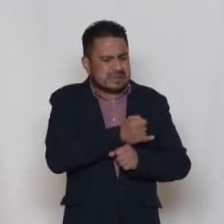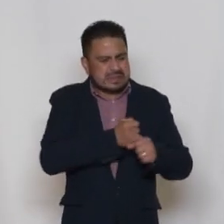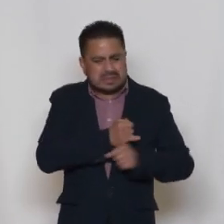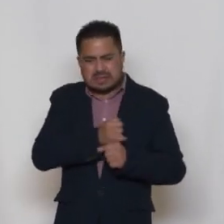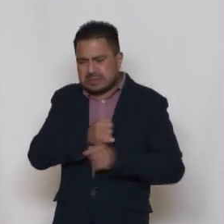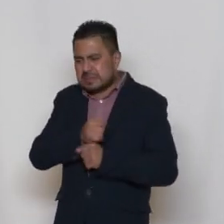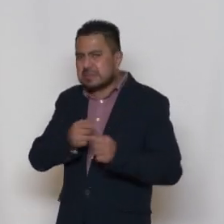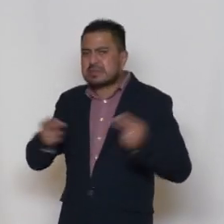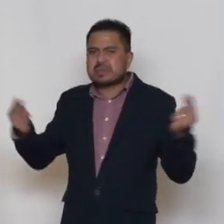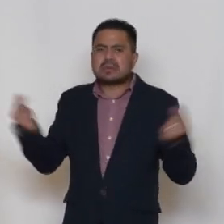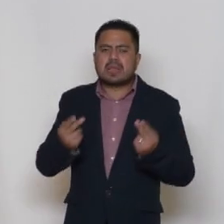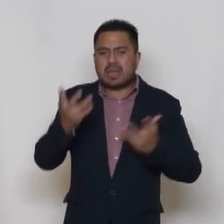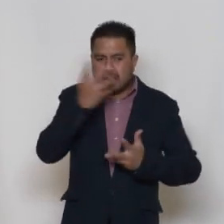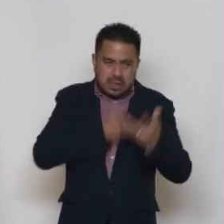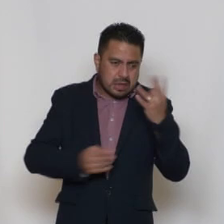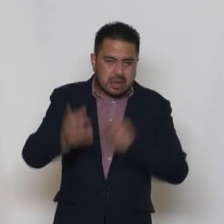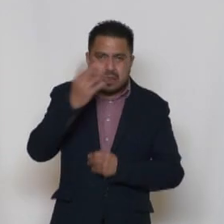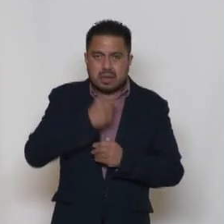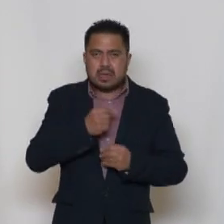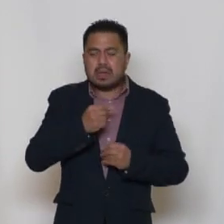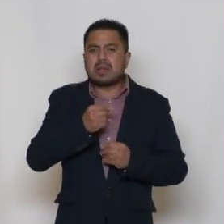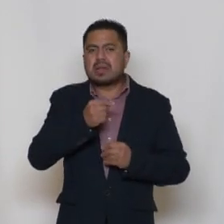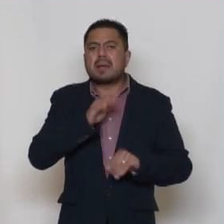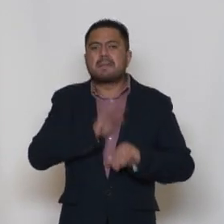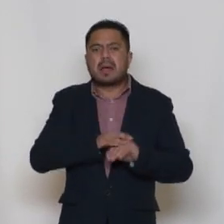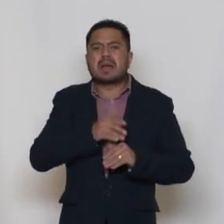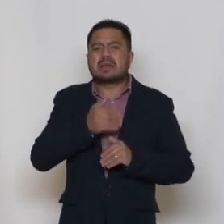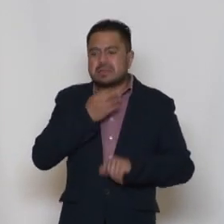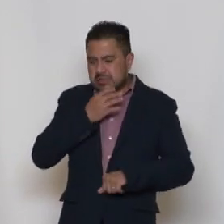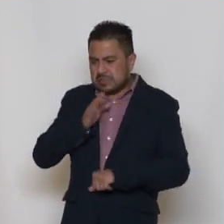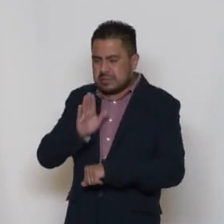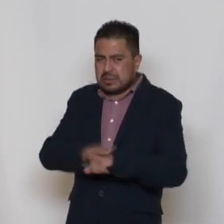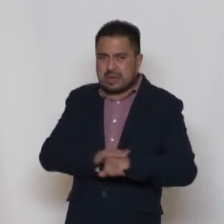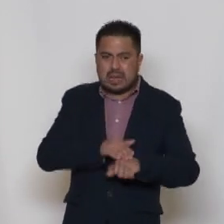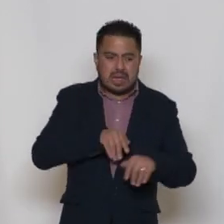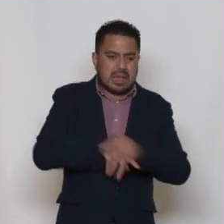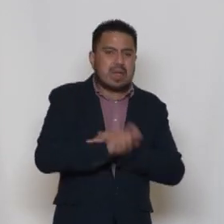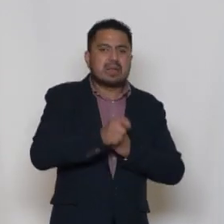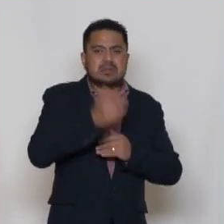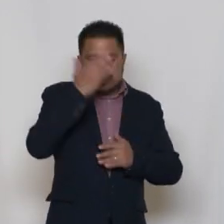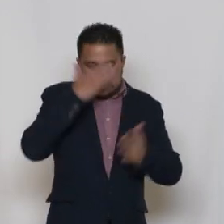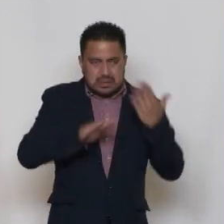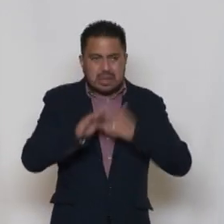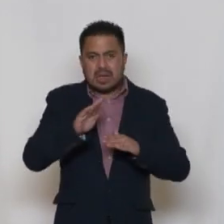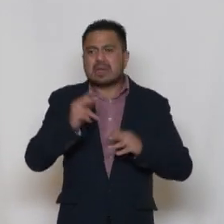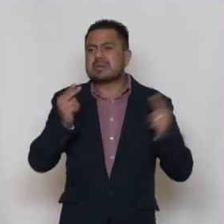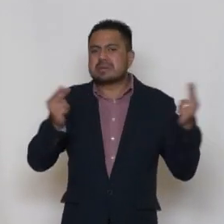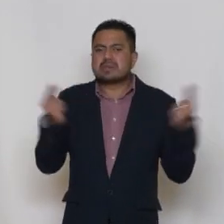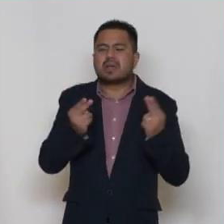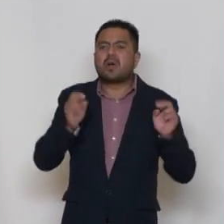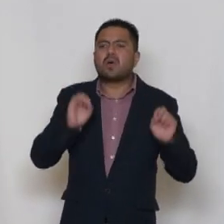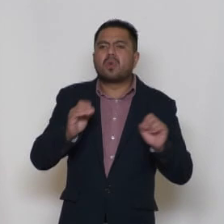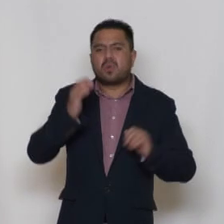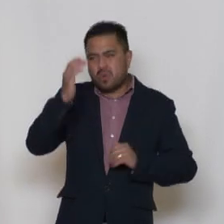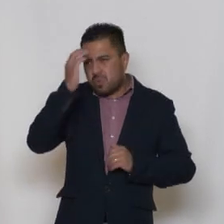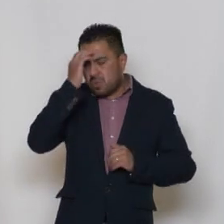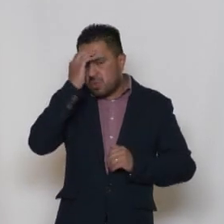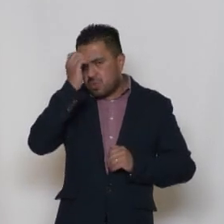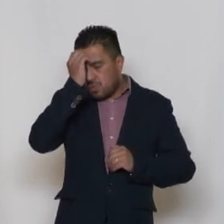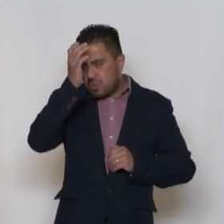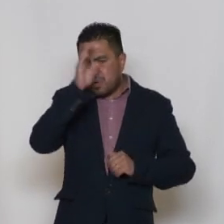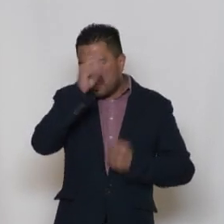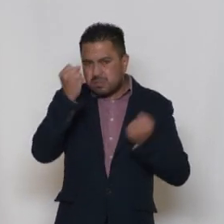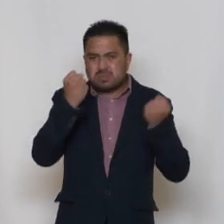lo que vas a necesitar aprender, tal vez adelantarte un poco también para saber qué es lo que vas a necesitar o qué conocimientos